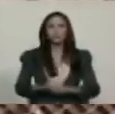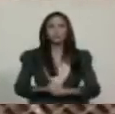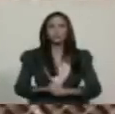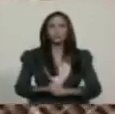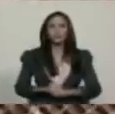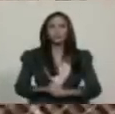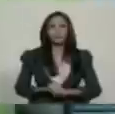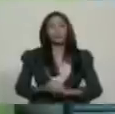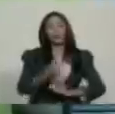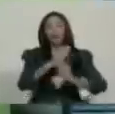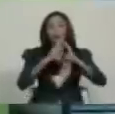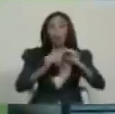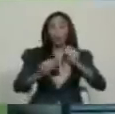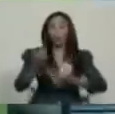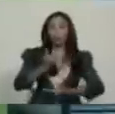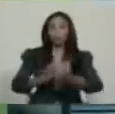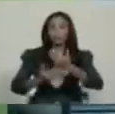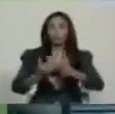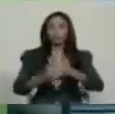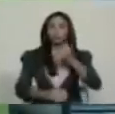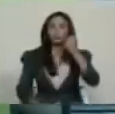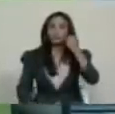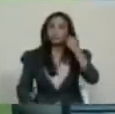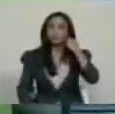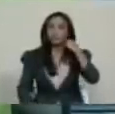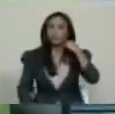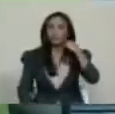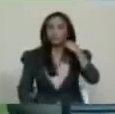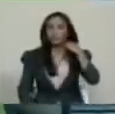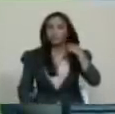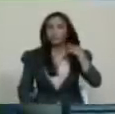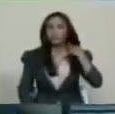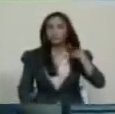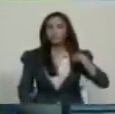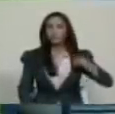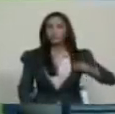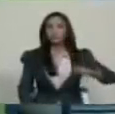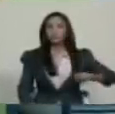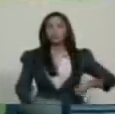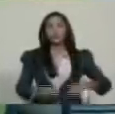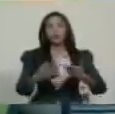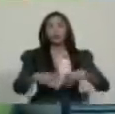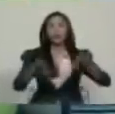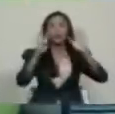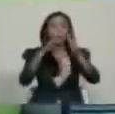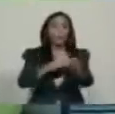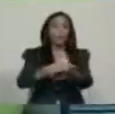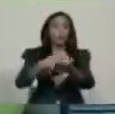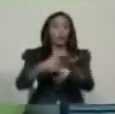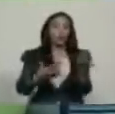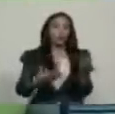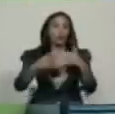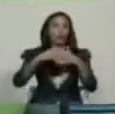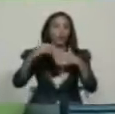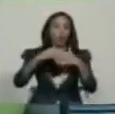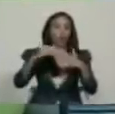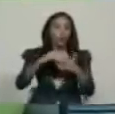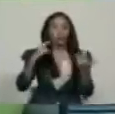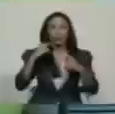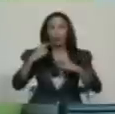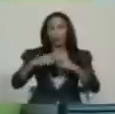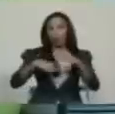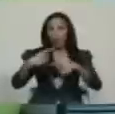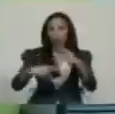un ingreso a la nación de casi de 9 millones de dólares diarios, lo que representa 257